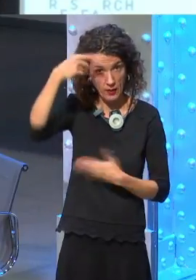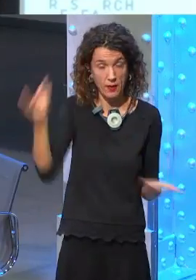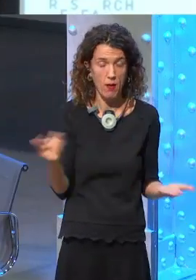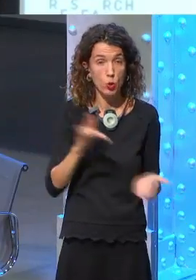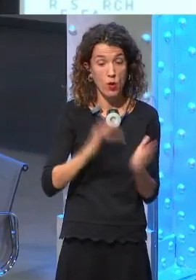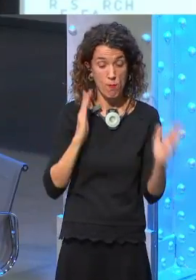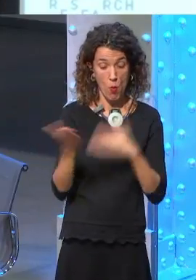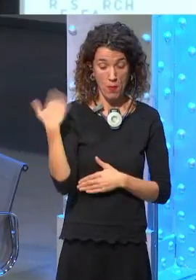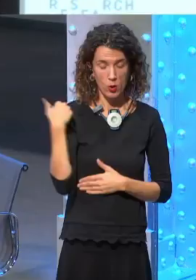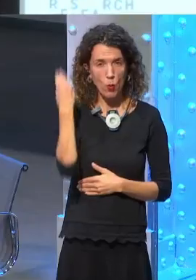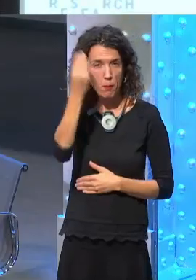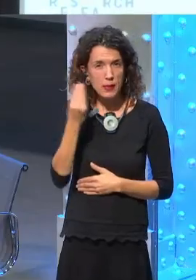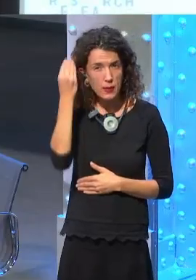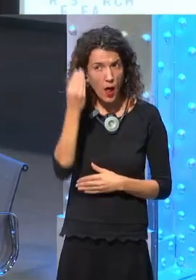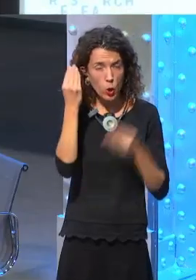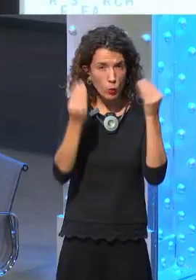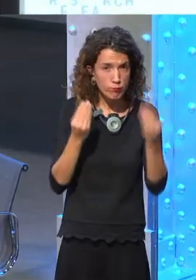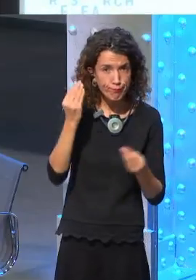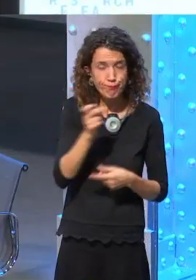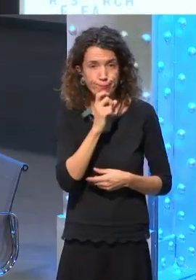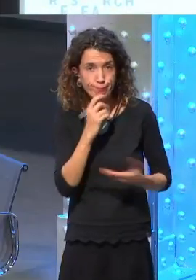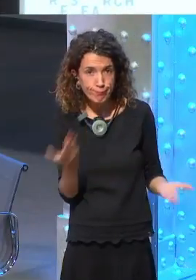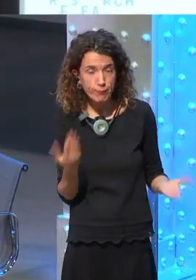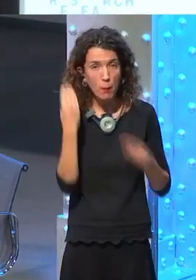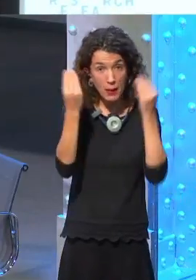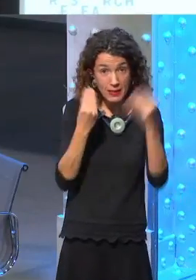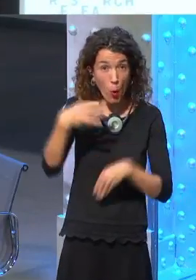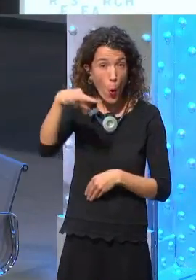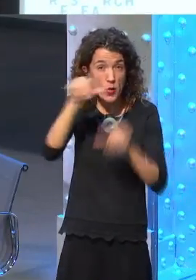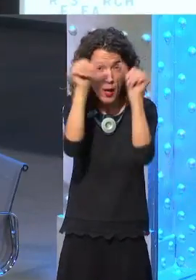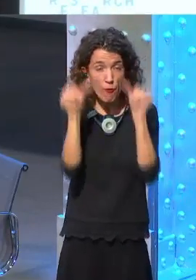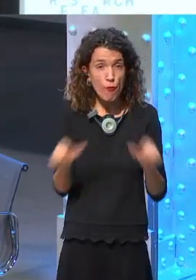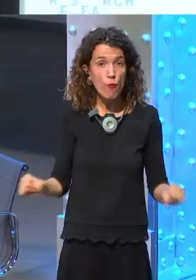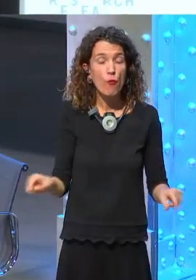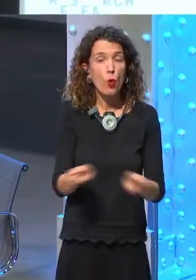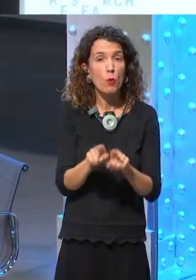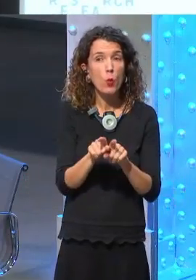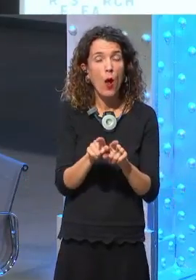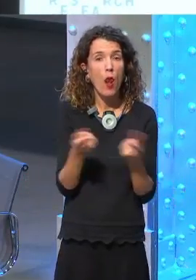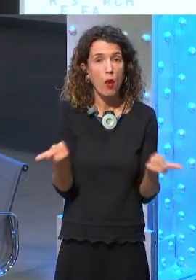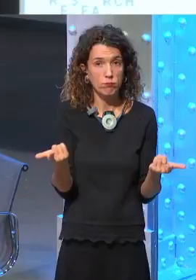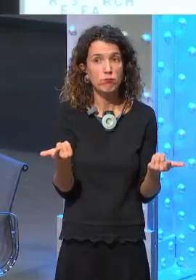En aquel momento, cuando estábamos pensando en ello, pensamos que la única posibilidad de conectar